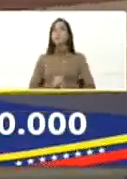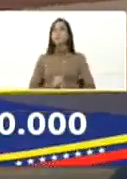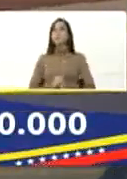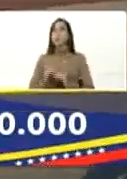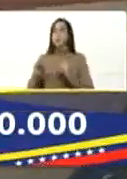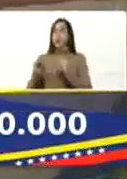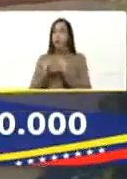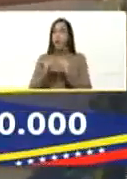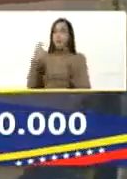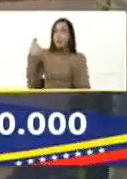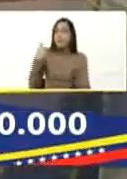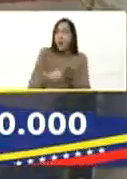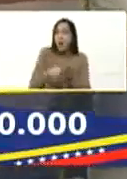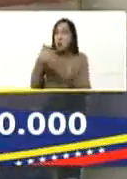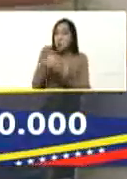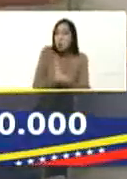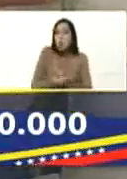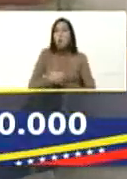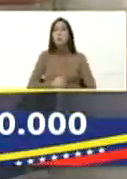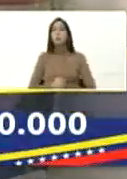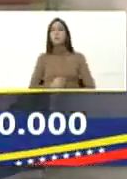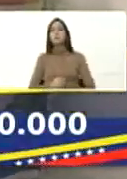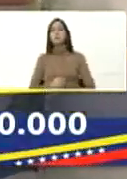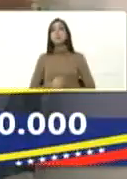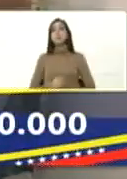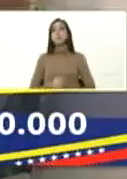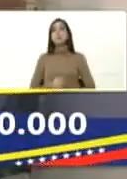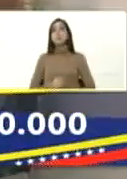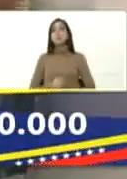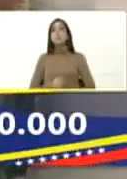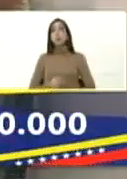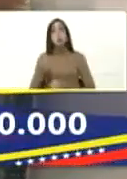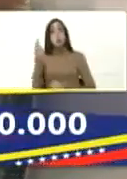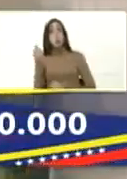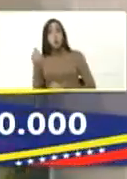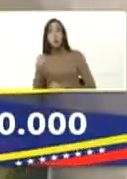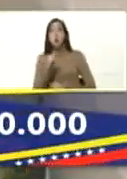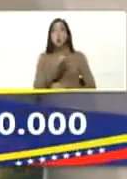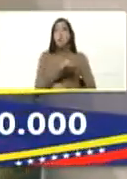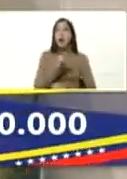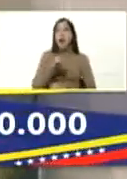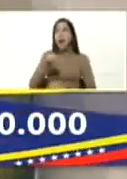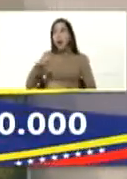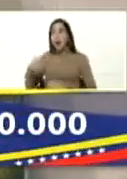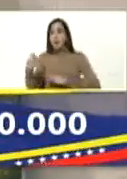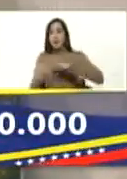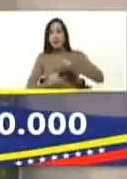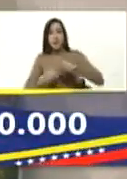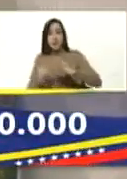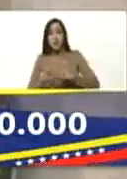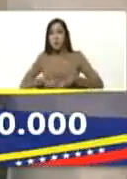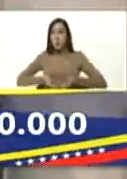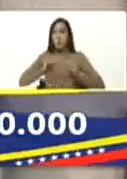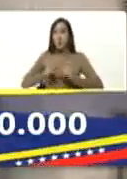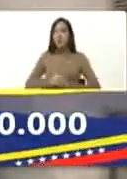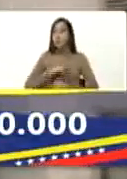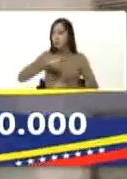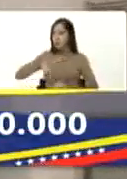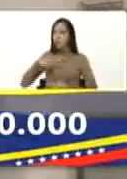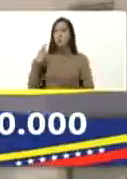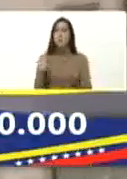viviendas a través de un crédito otorgado por Banavit. Este crédito, presidente, lo vamos a